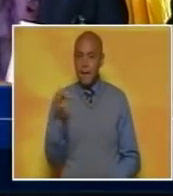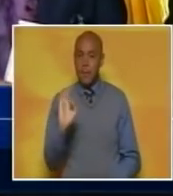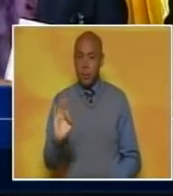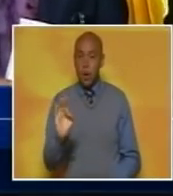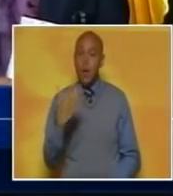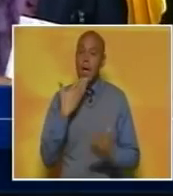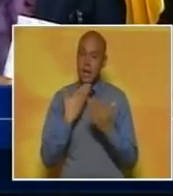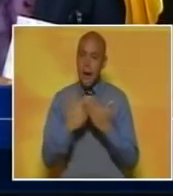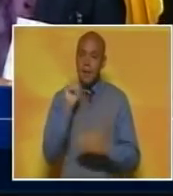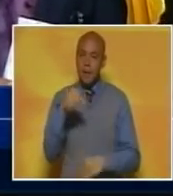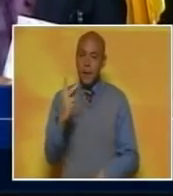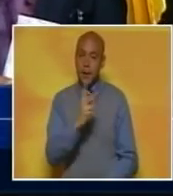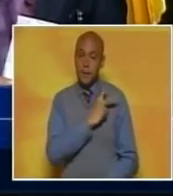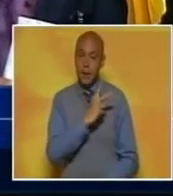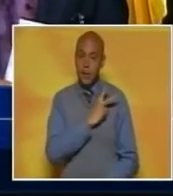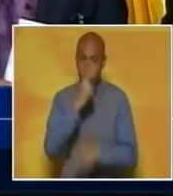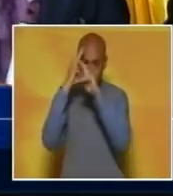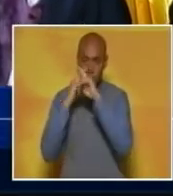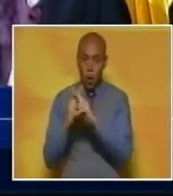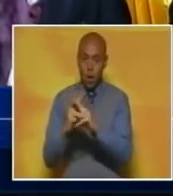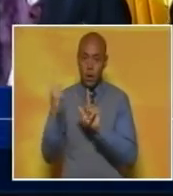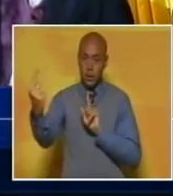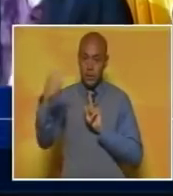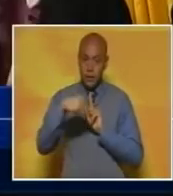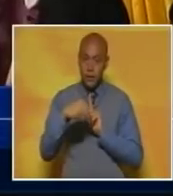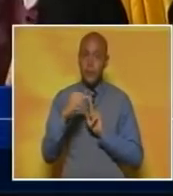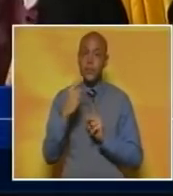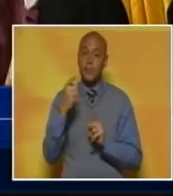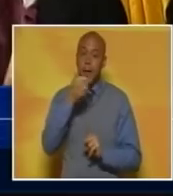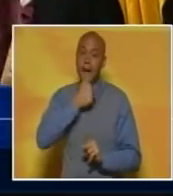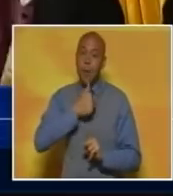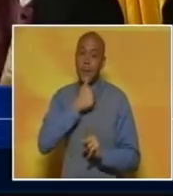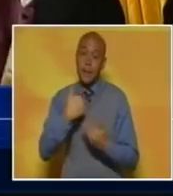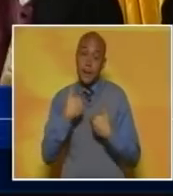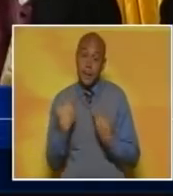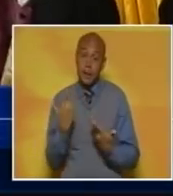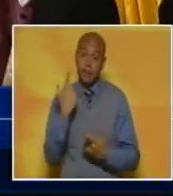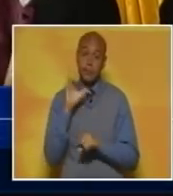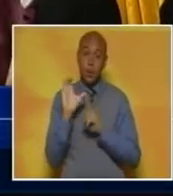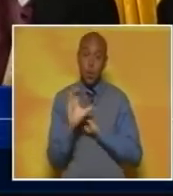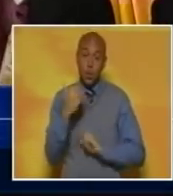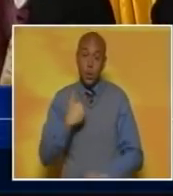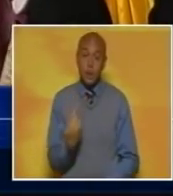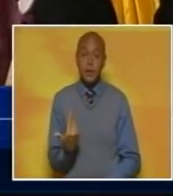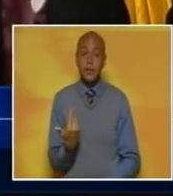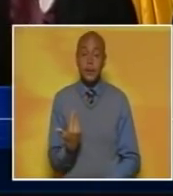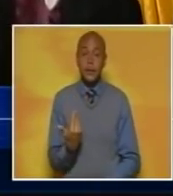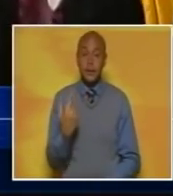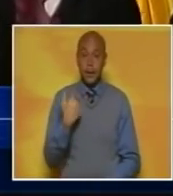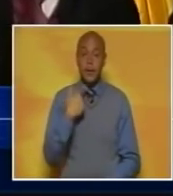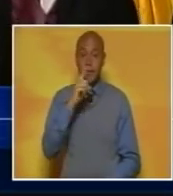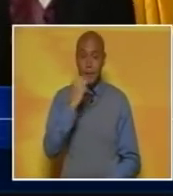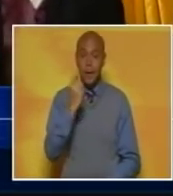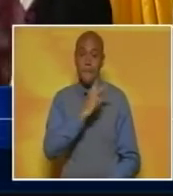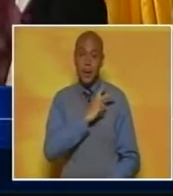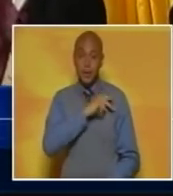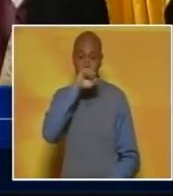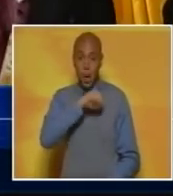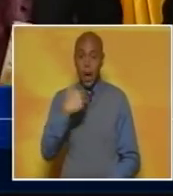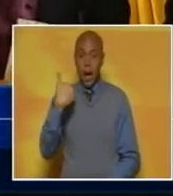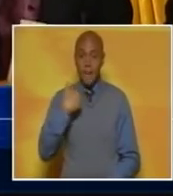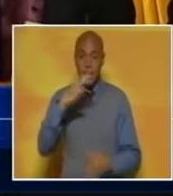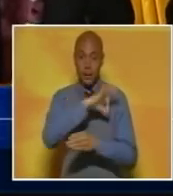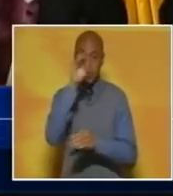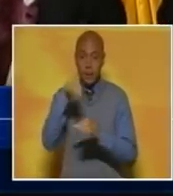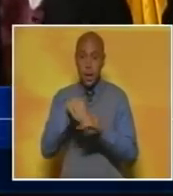a Venevisión por estar aquí, por soportarme, por tenerme en su equipo y sobre